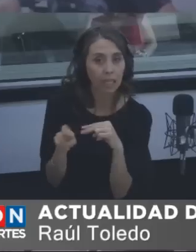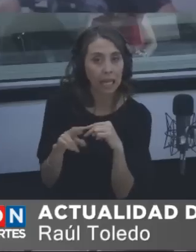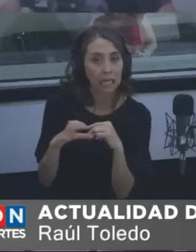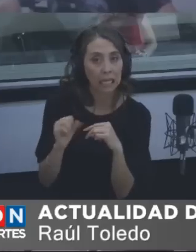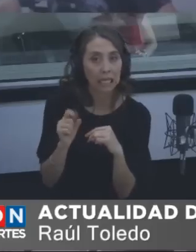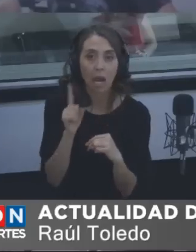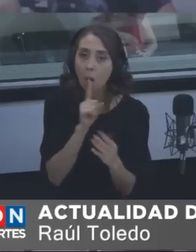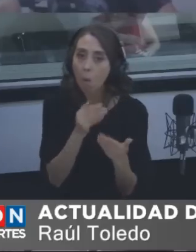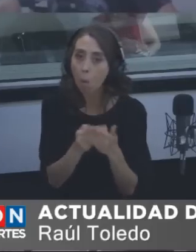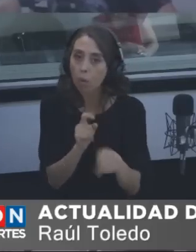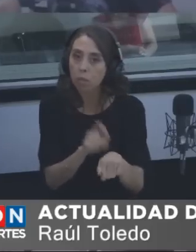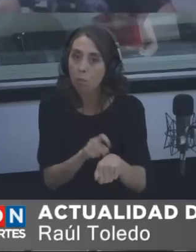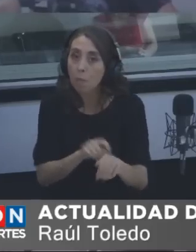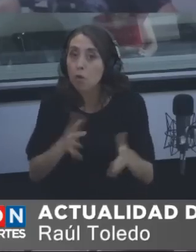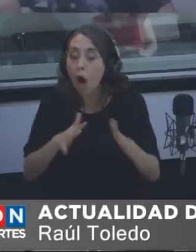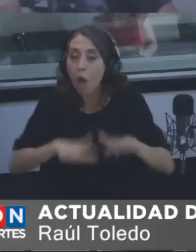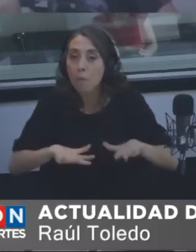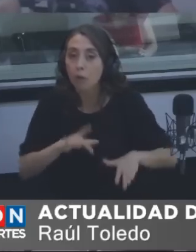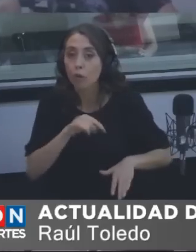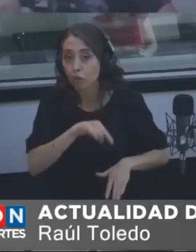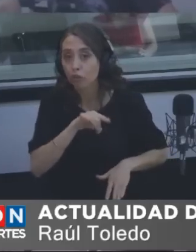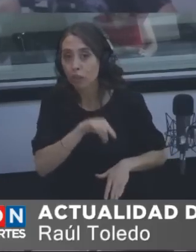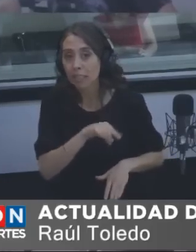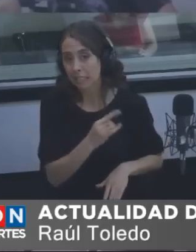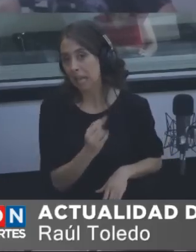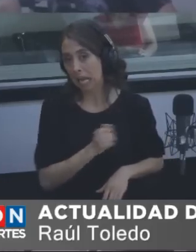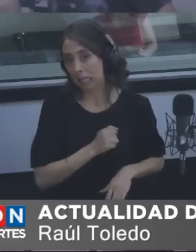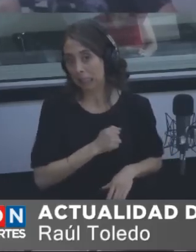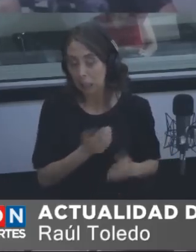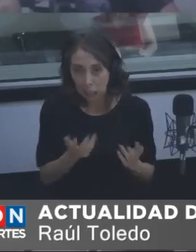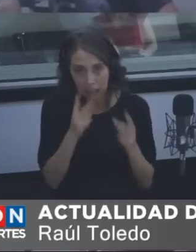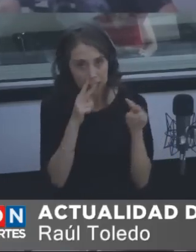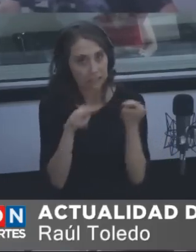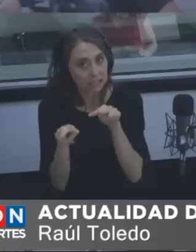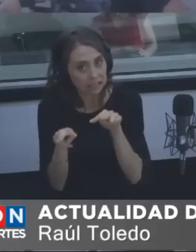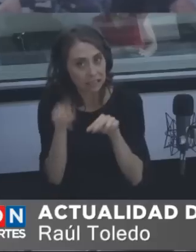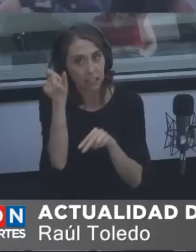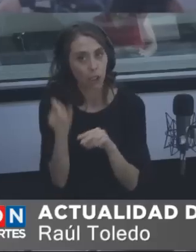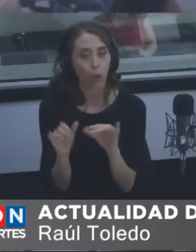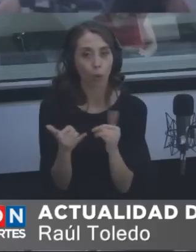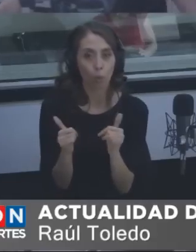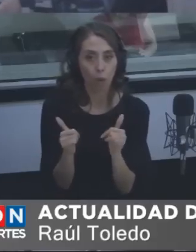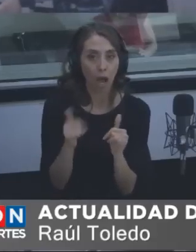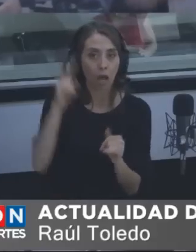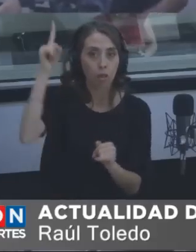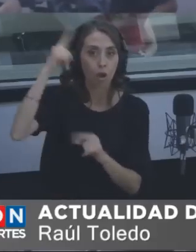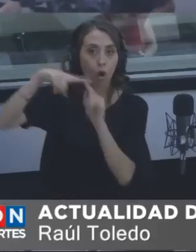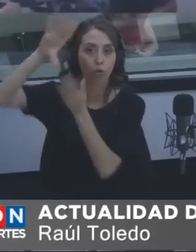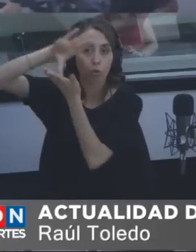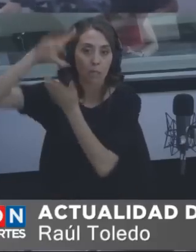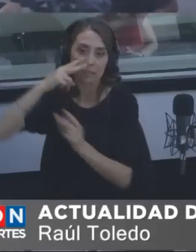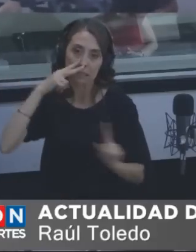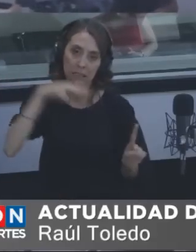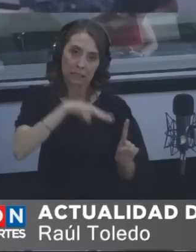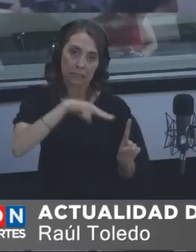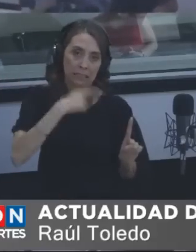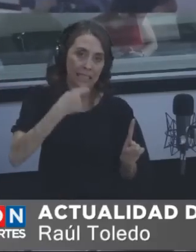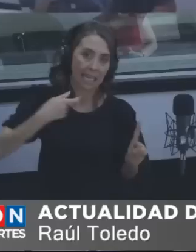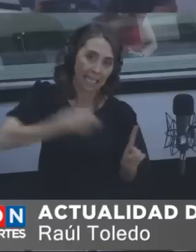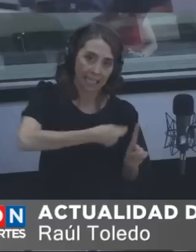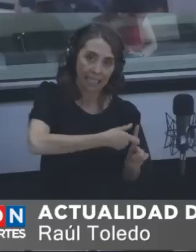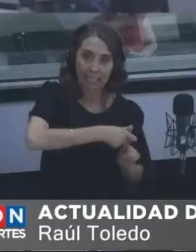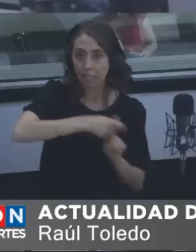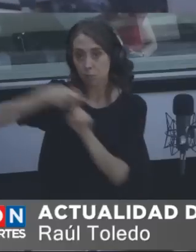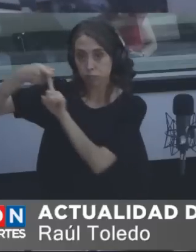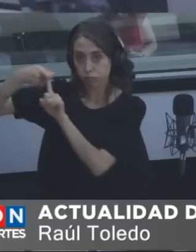viviendo sus últimos minutos acá. Como siempre, llama la atención el jugador al mercado exterior. También te voy a entregar un